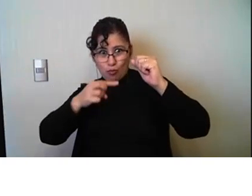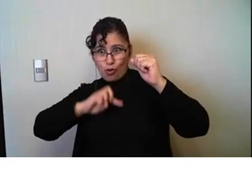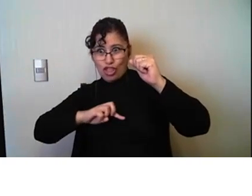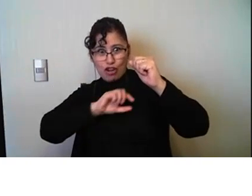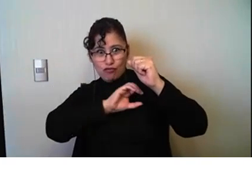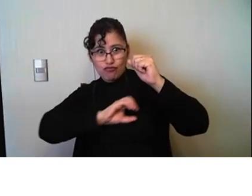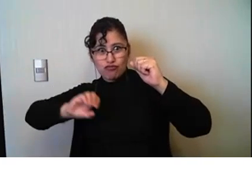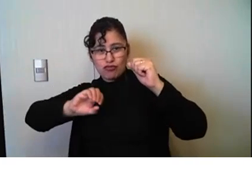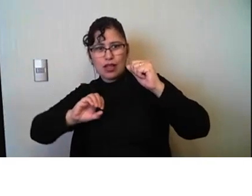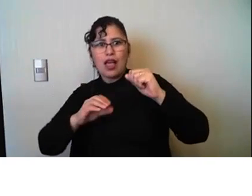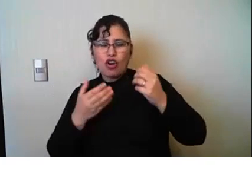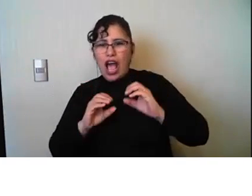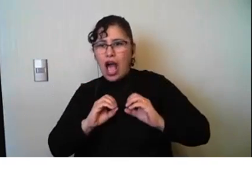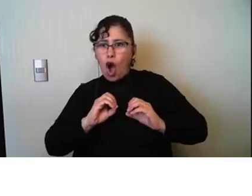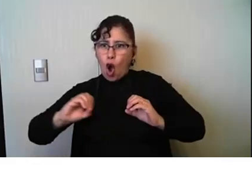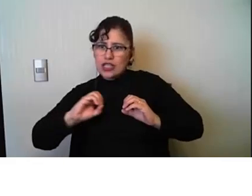lóbulos occipitales del lado izquierdo.